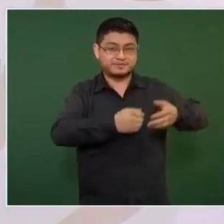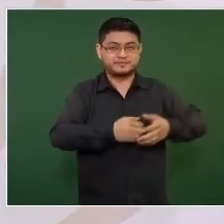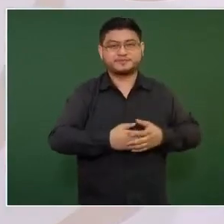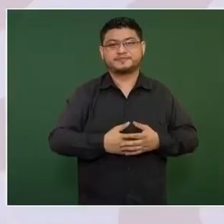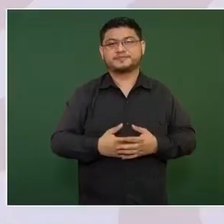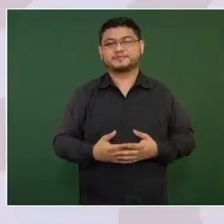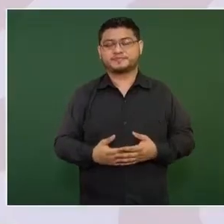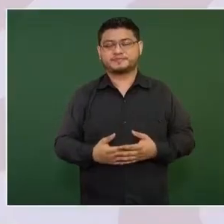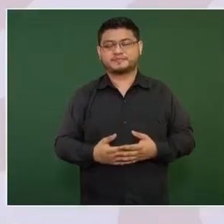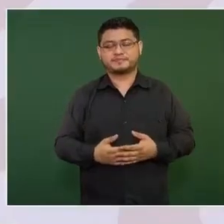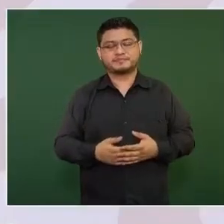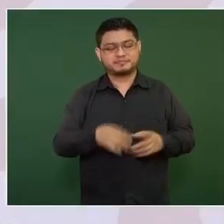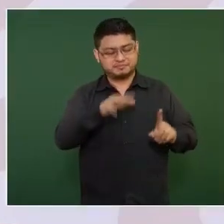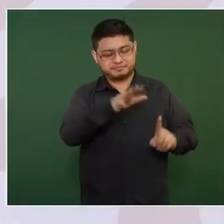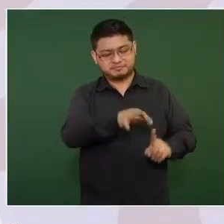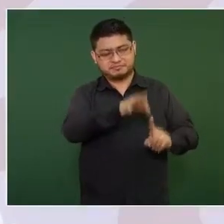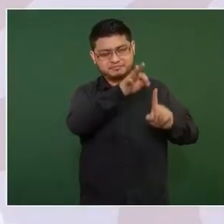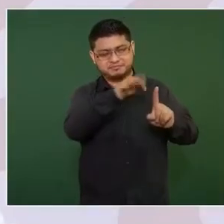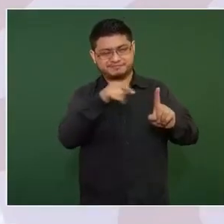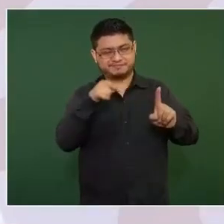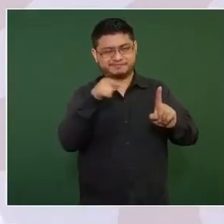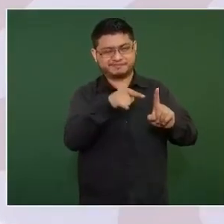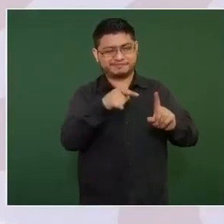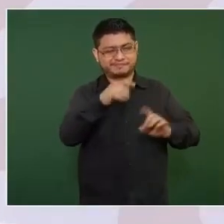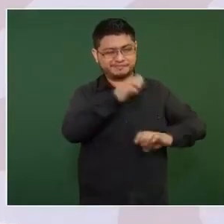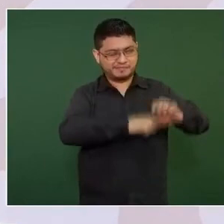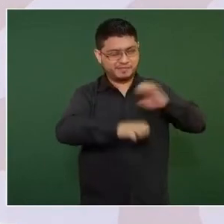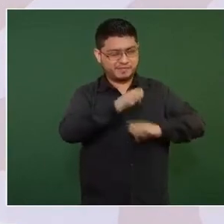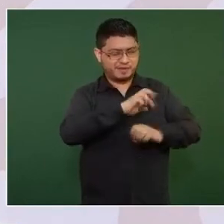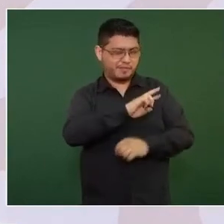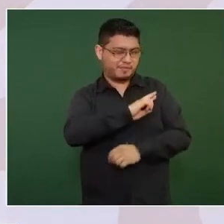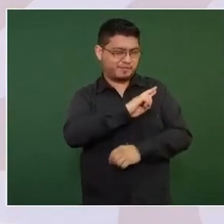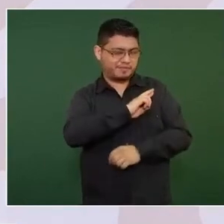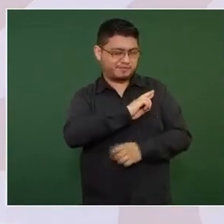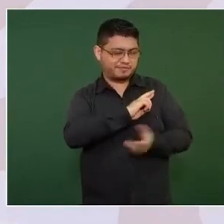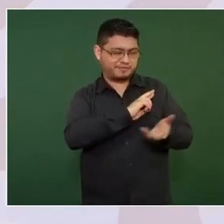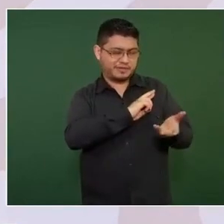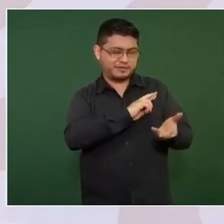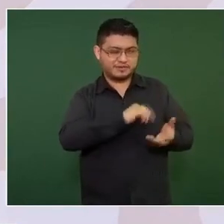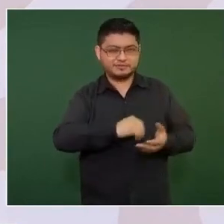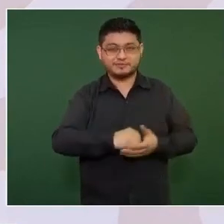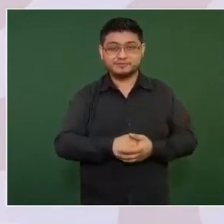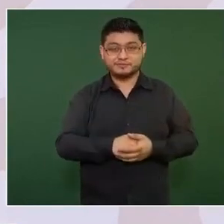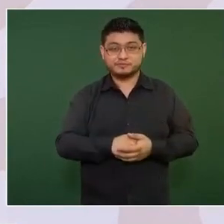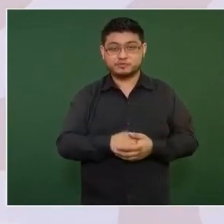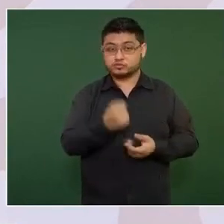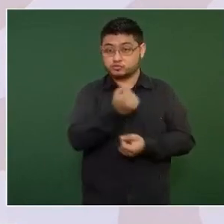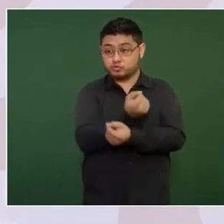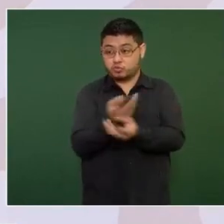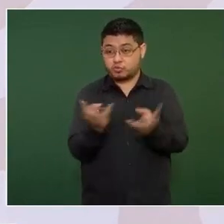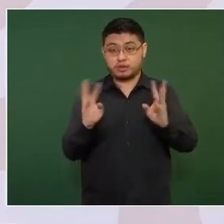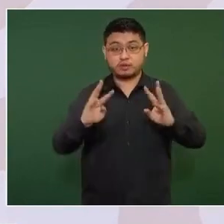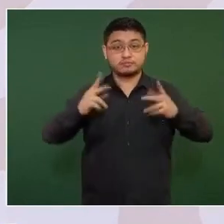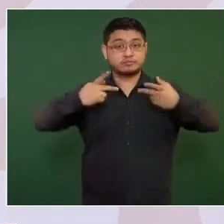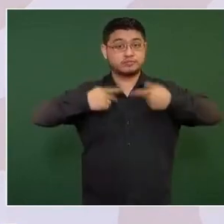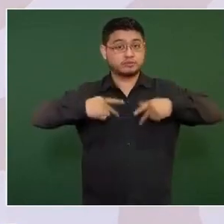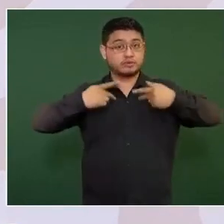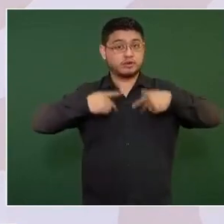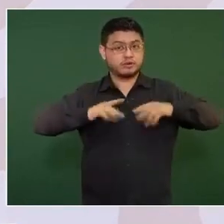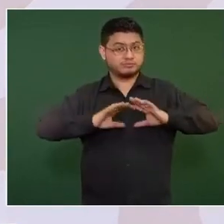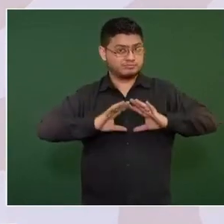sobre todo a las empresas privadas, a todos los operadores, ya